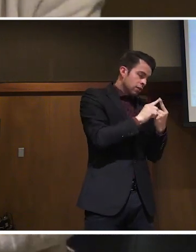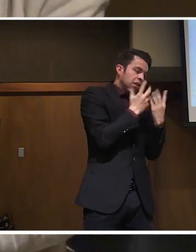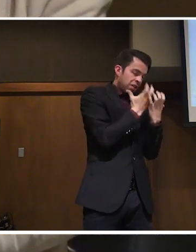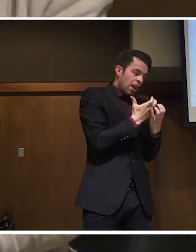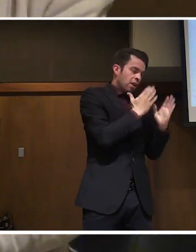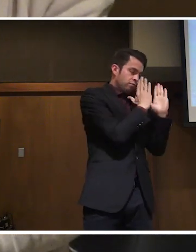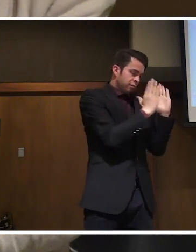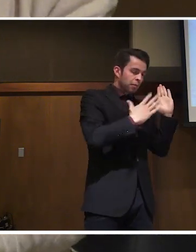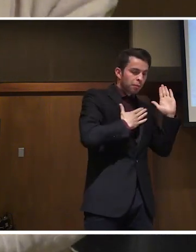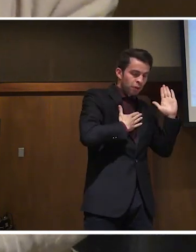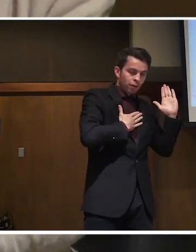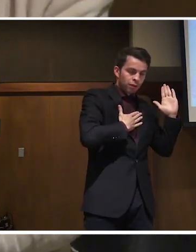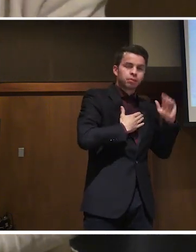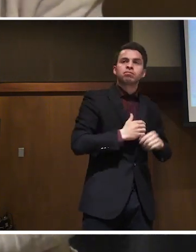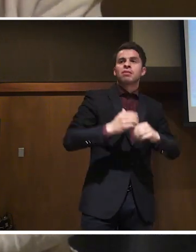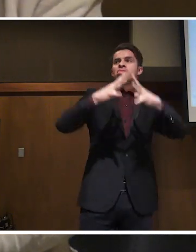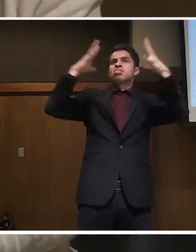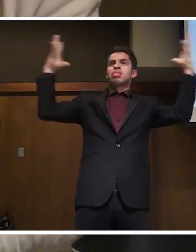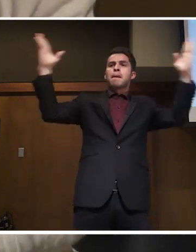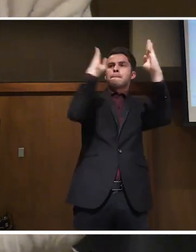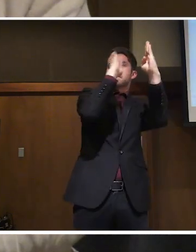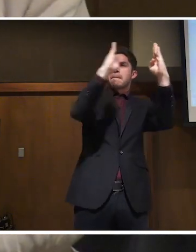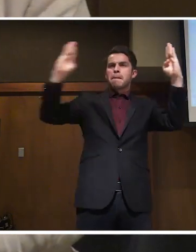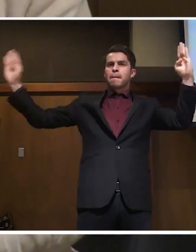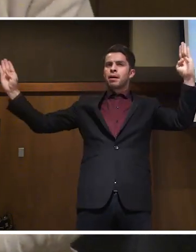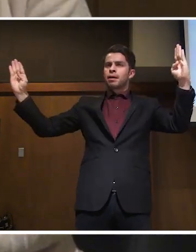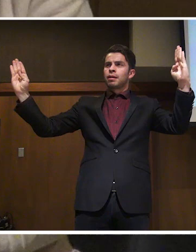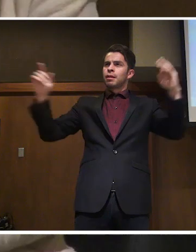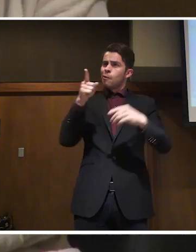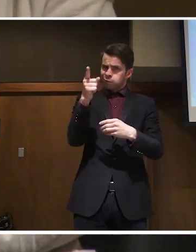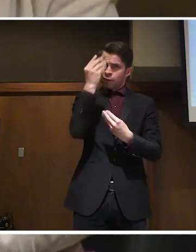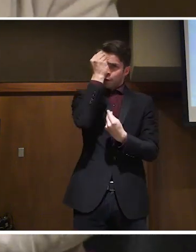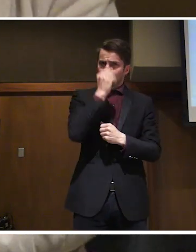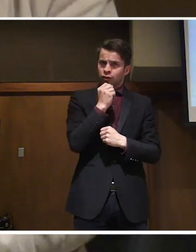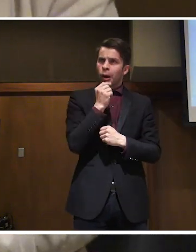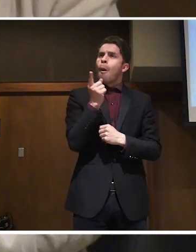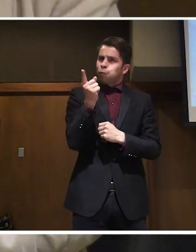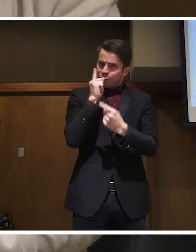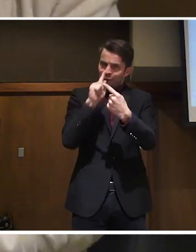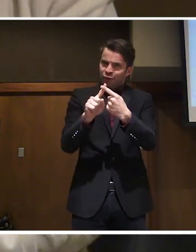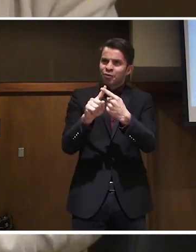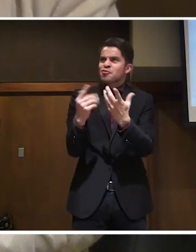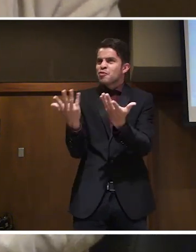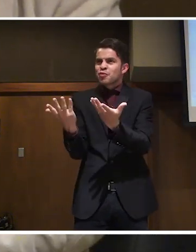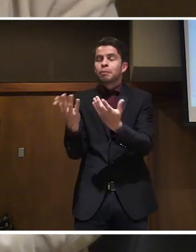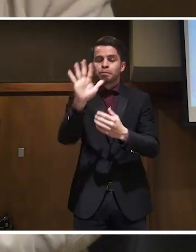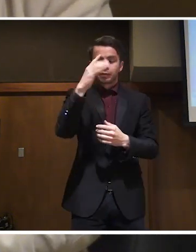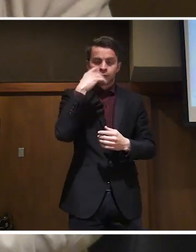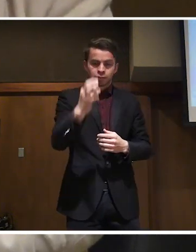historia de las bibliotecas, descubre cosas interesantes. La Biblioteca Nacional se fundó